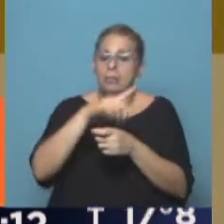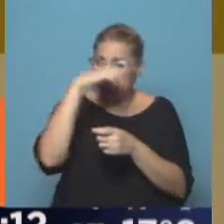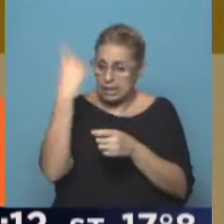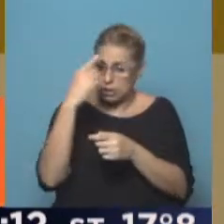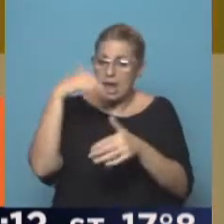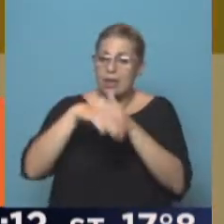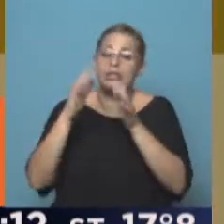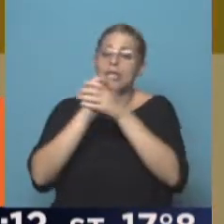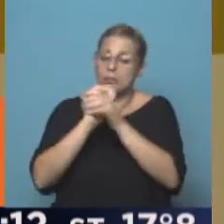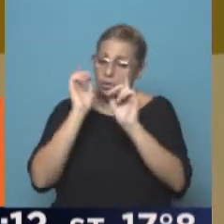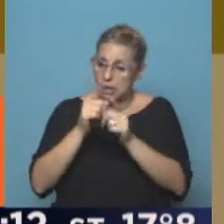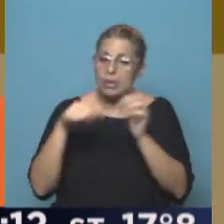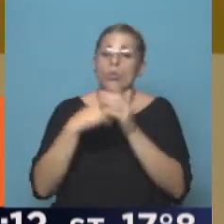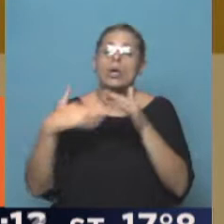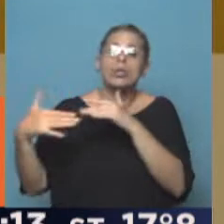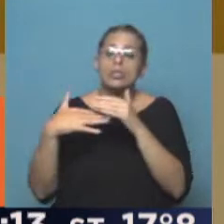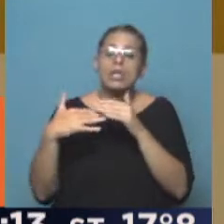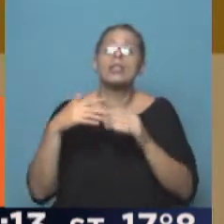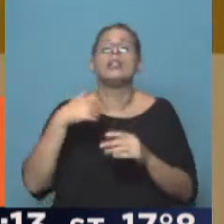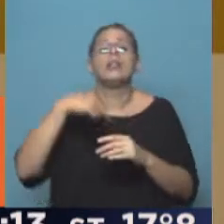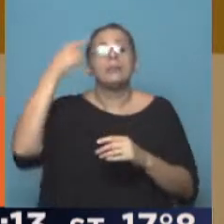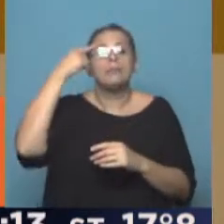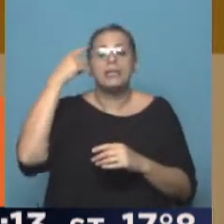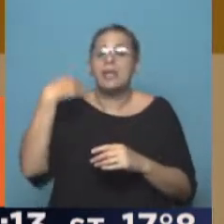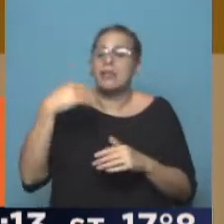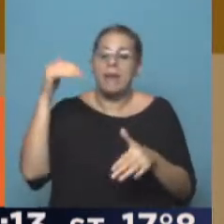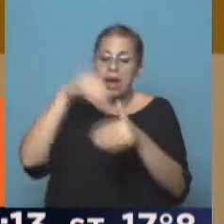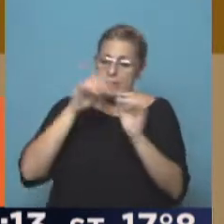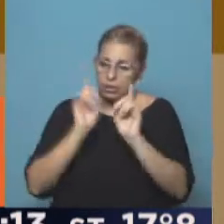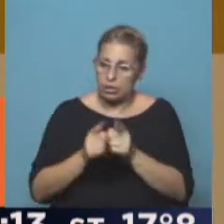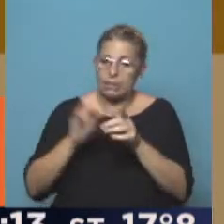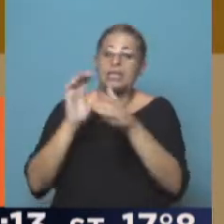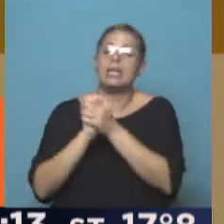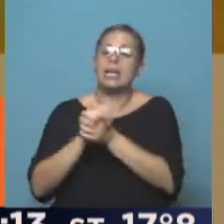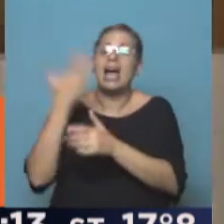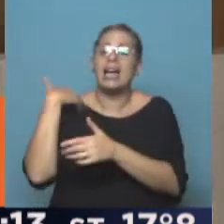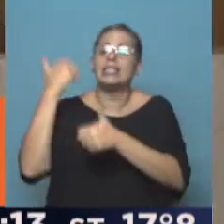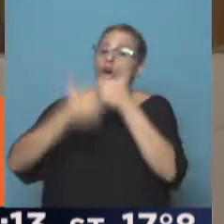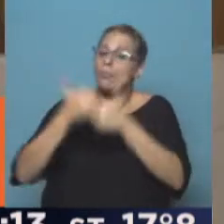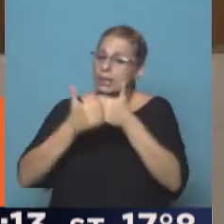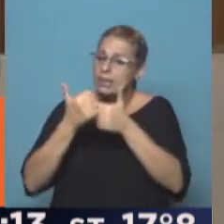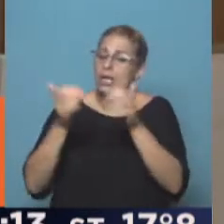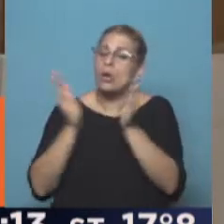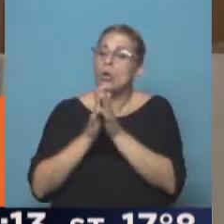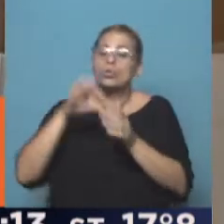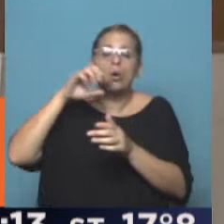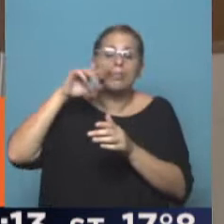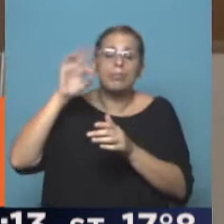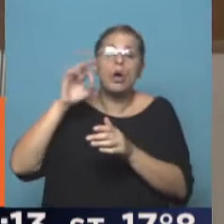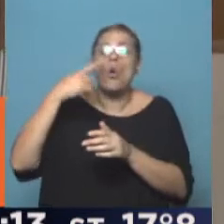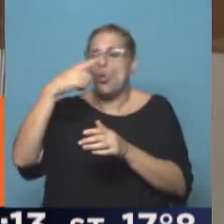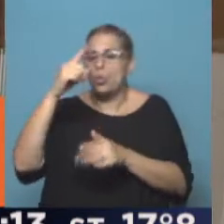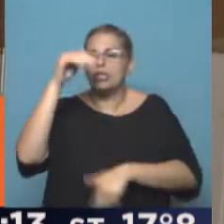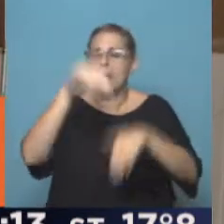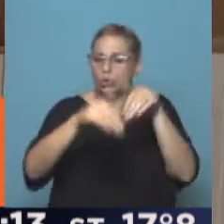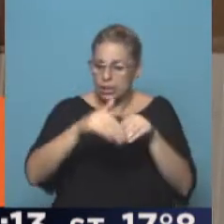y la ciudad de buenos aires que creemos que debe integrar al radicalismo tuvo una competencia a través de eco con el este en la última elección